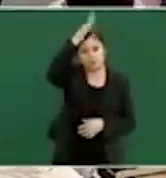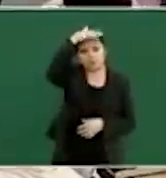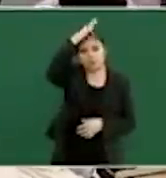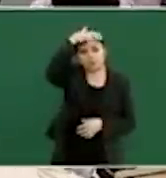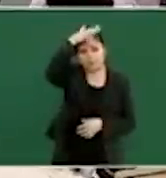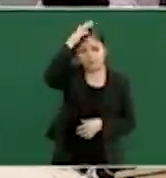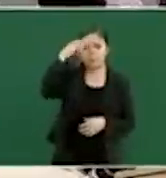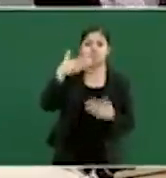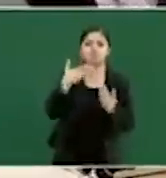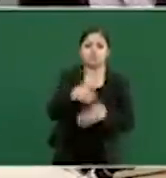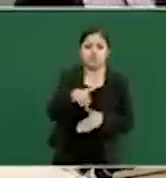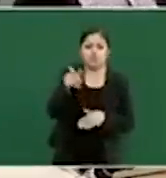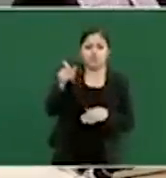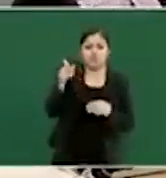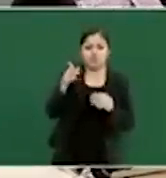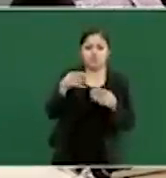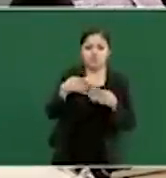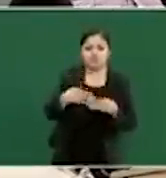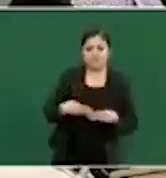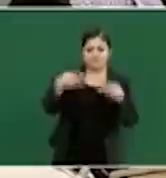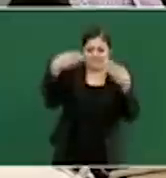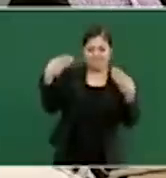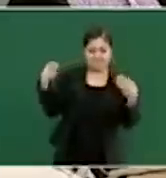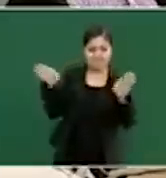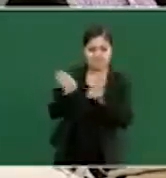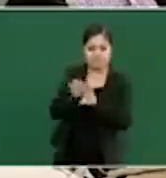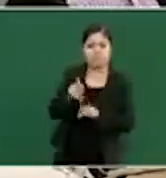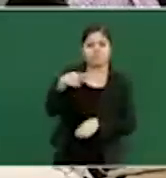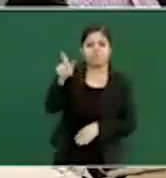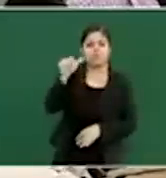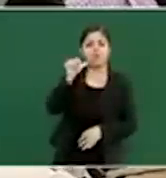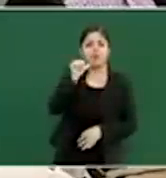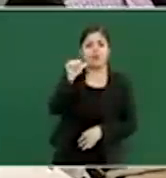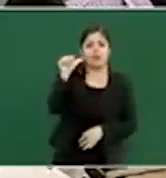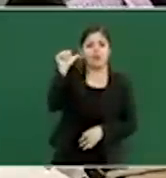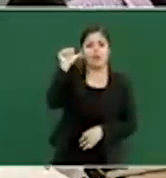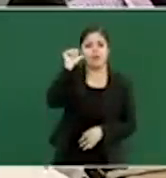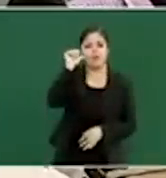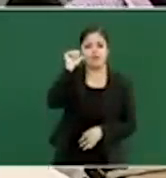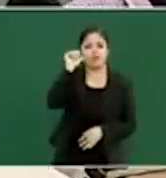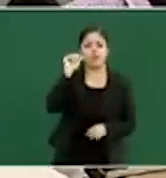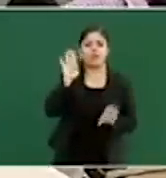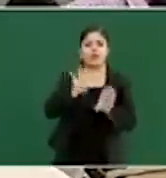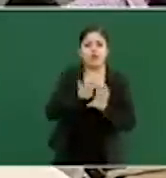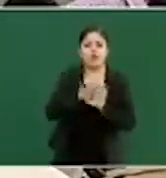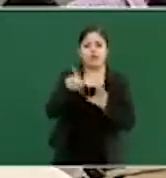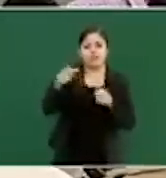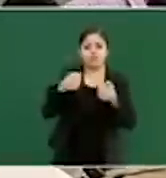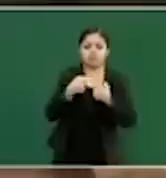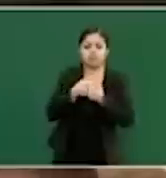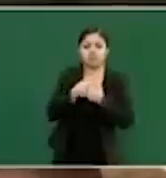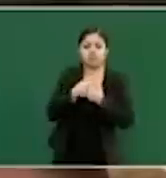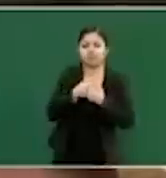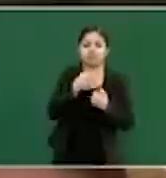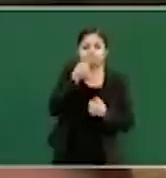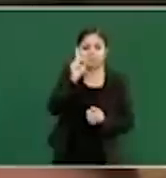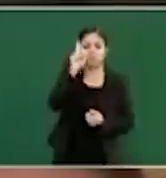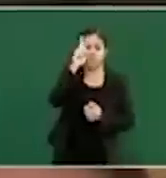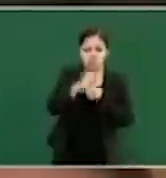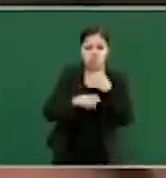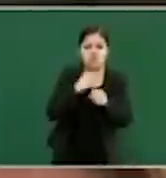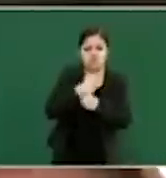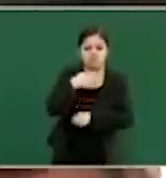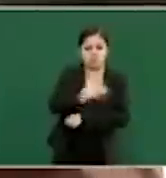pero ayer por la tarde él cambió su mensaje hacia la actitud en la frontera, ha dicho que nos va a dar un plazo de un año